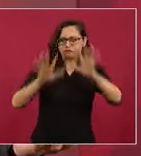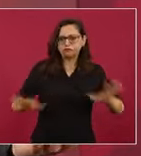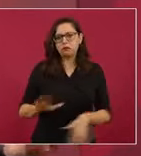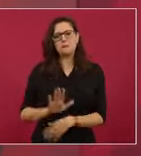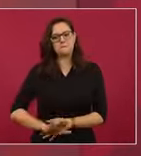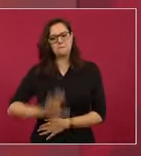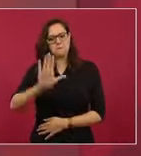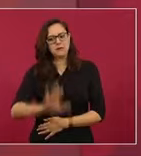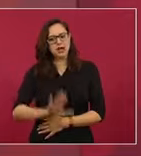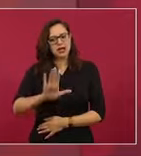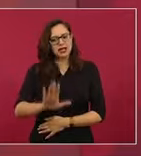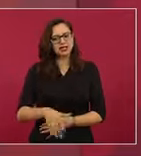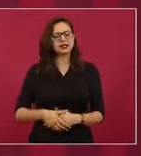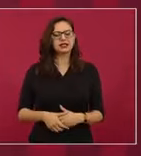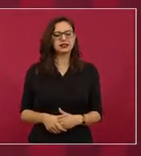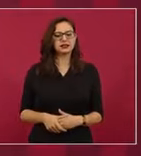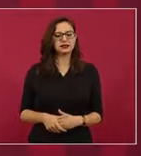Y